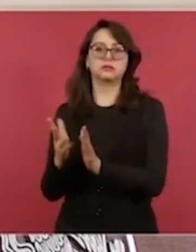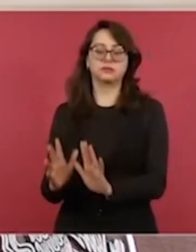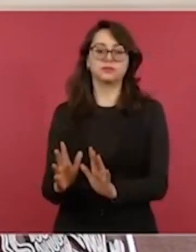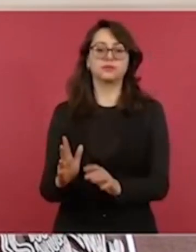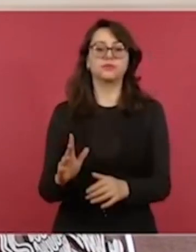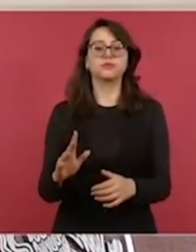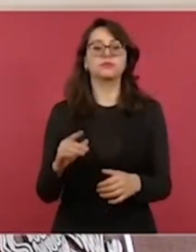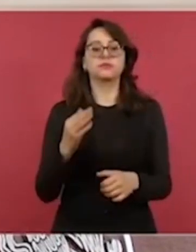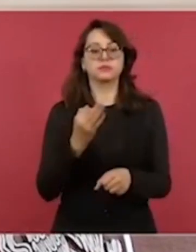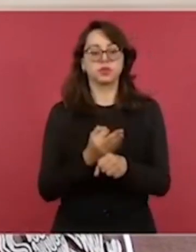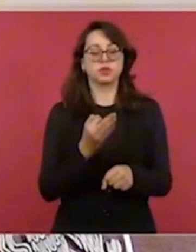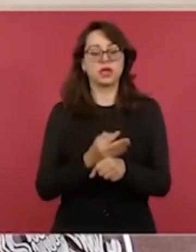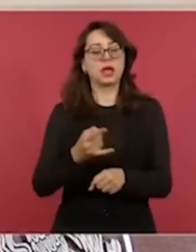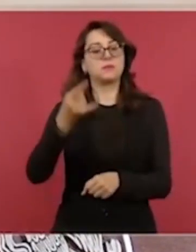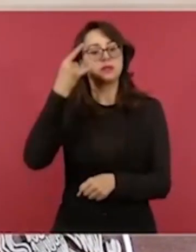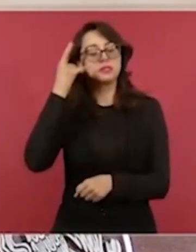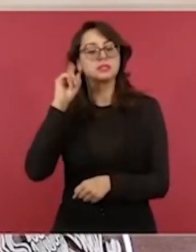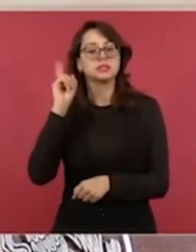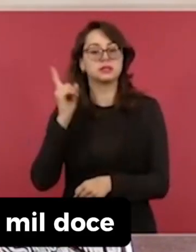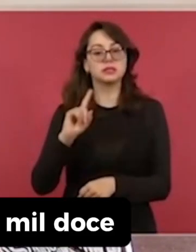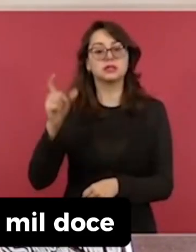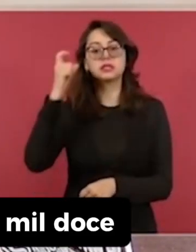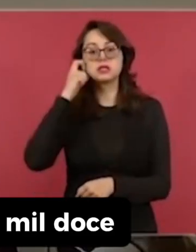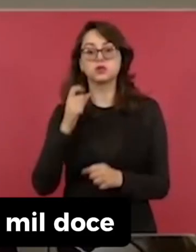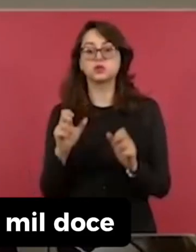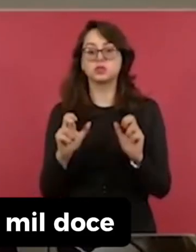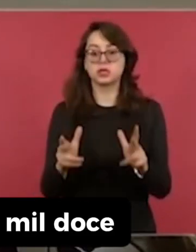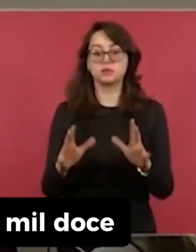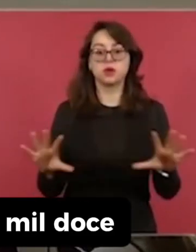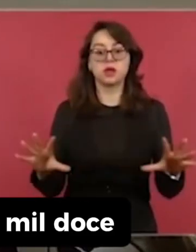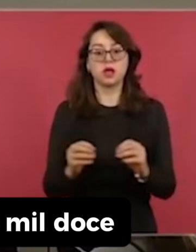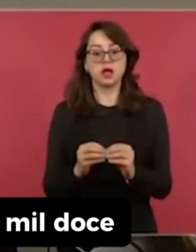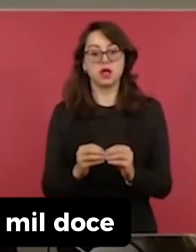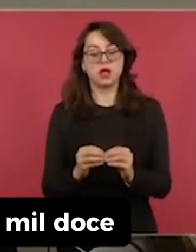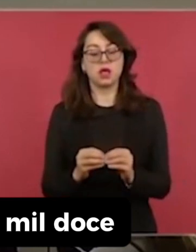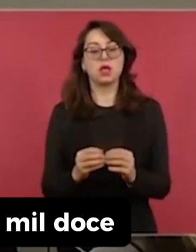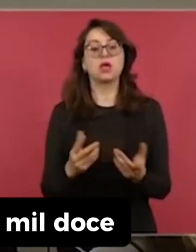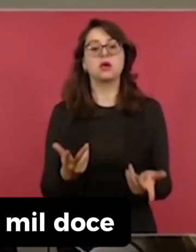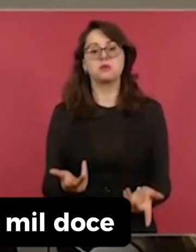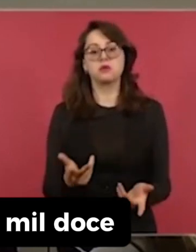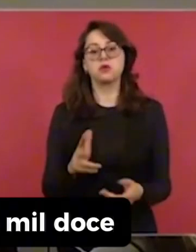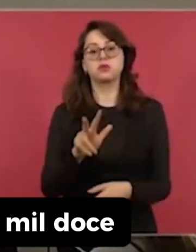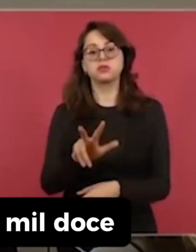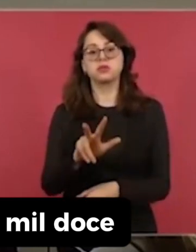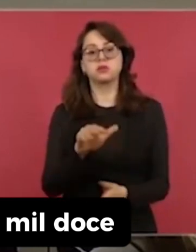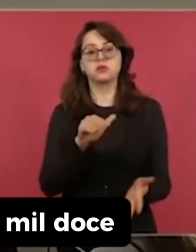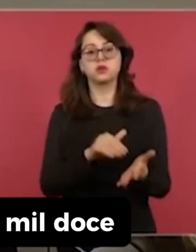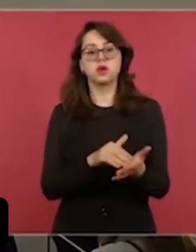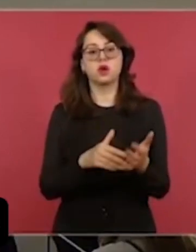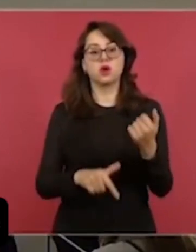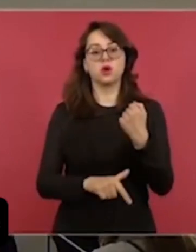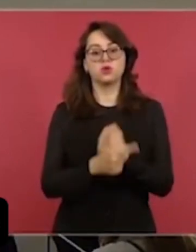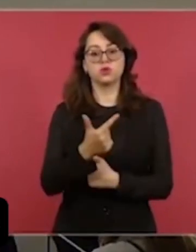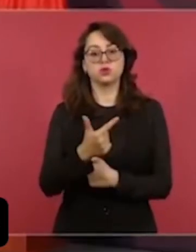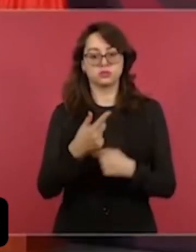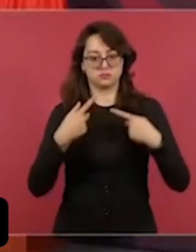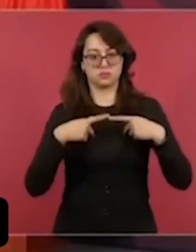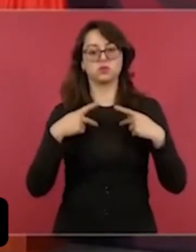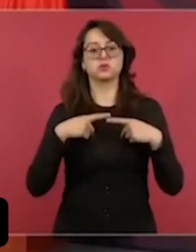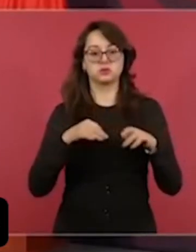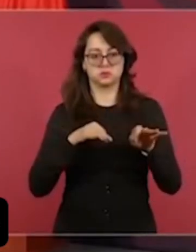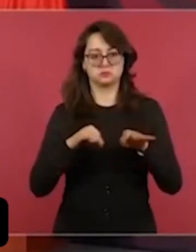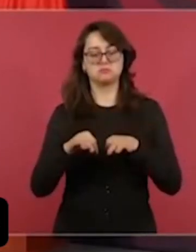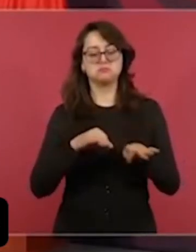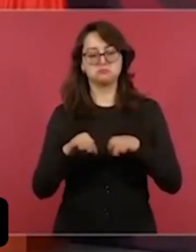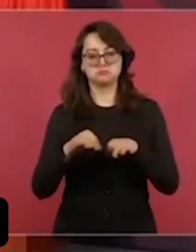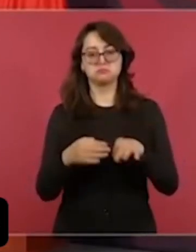Campeche Zacatecas Guerrero y Chiapas eh la suma de estas dos primeras etapas nos darán 18012 trabajadores y